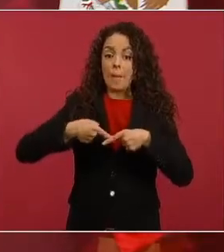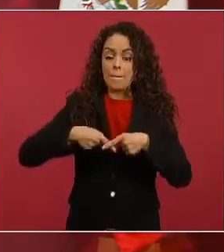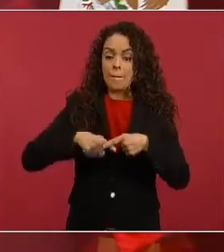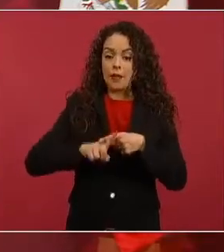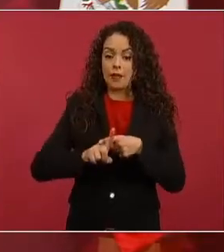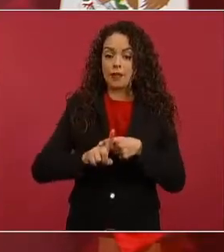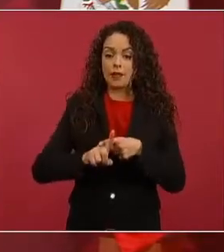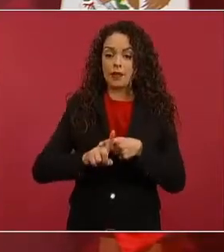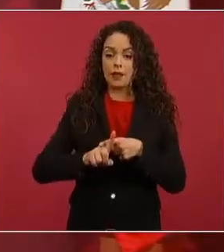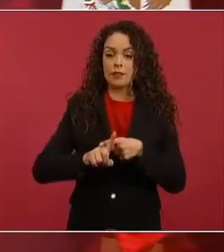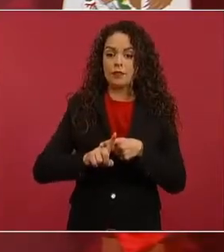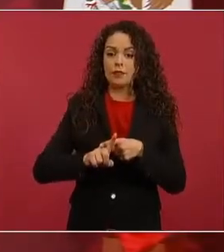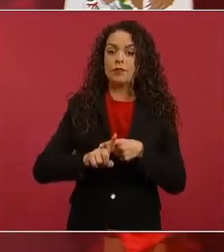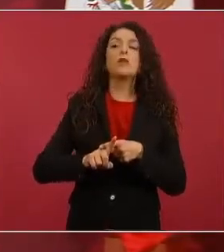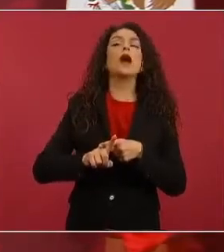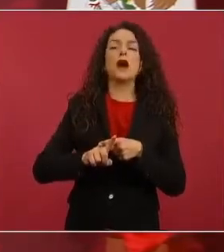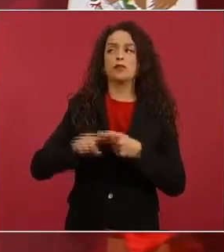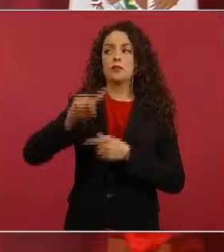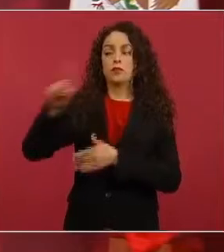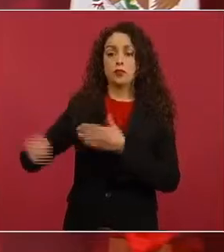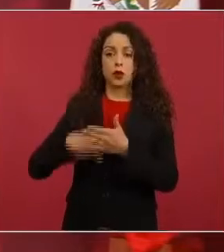yacimiento conjunto.